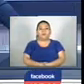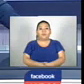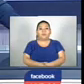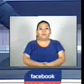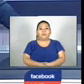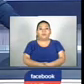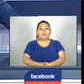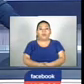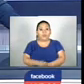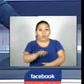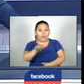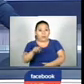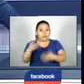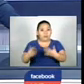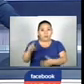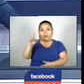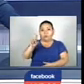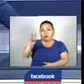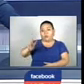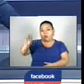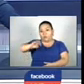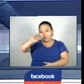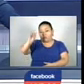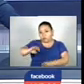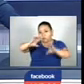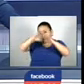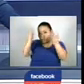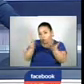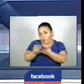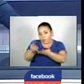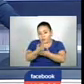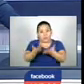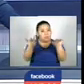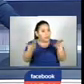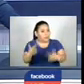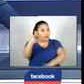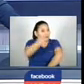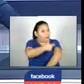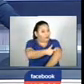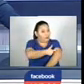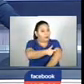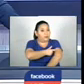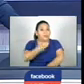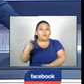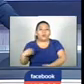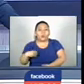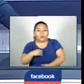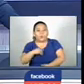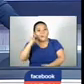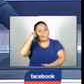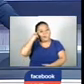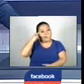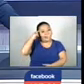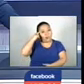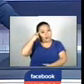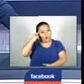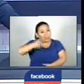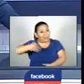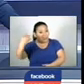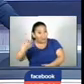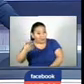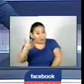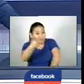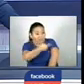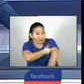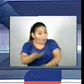Y cuando solamente el 12% de la población mundial se encuentra completamente vacunada, los expertos analizan si una dosis de refuerzo será